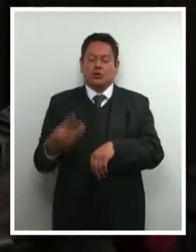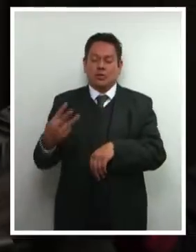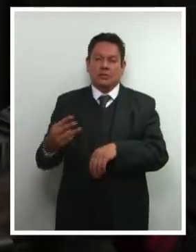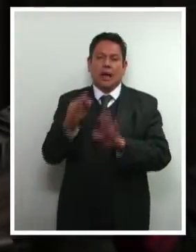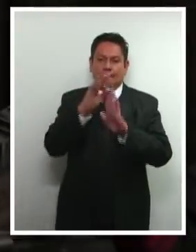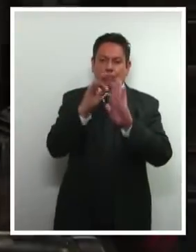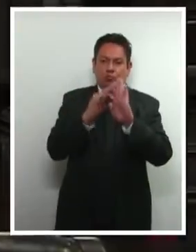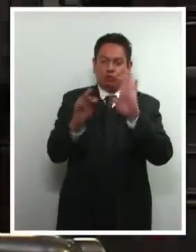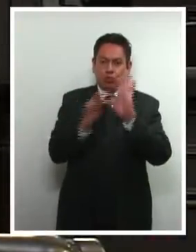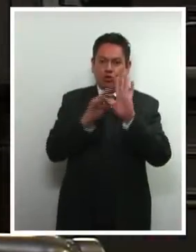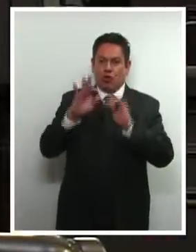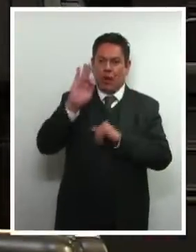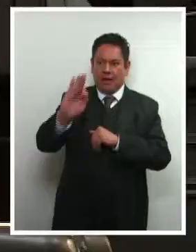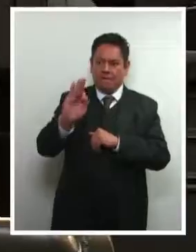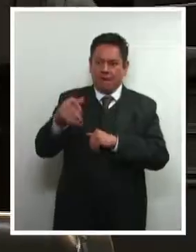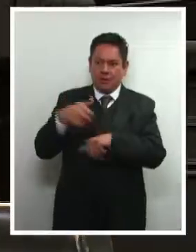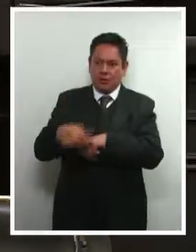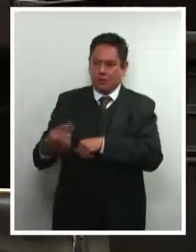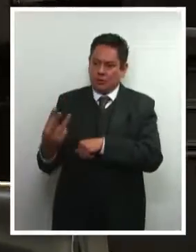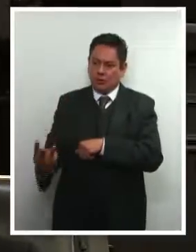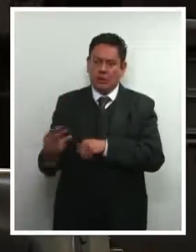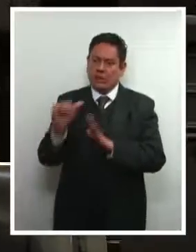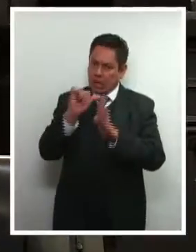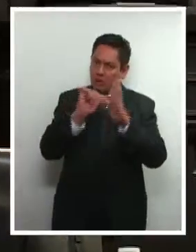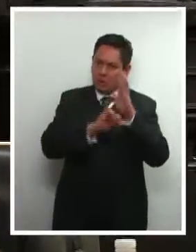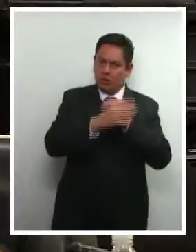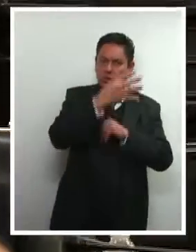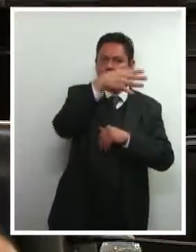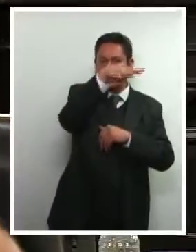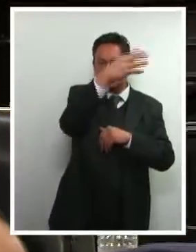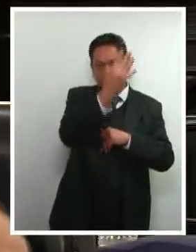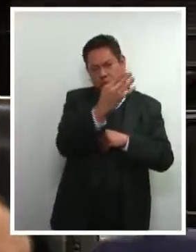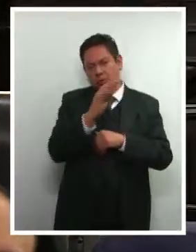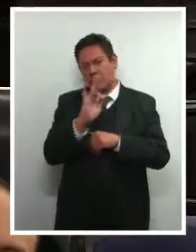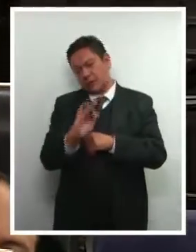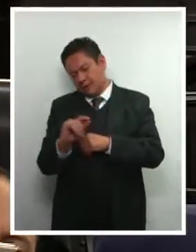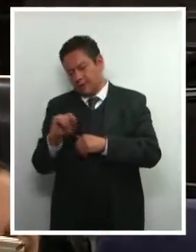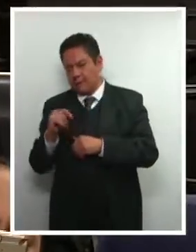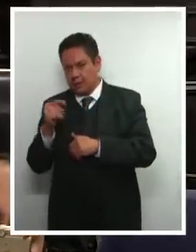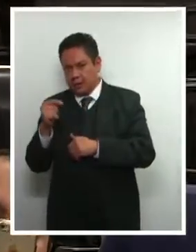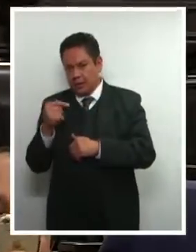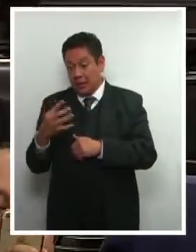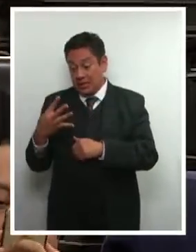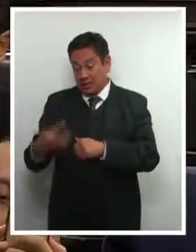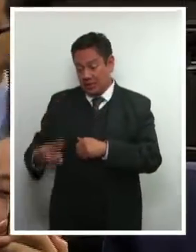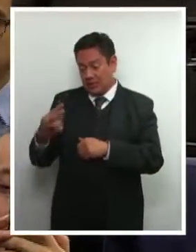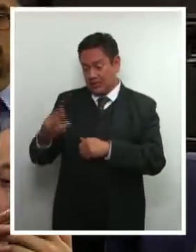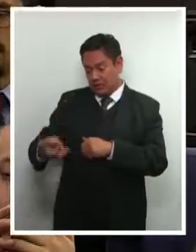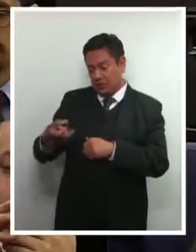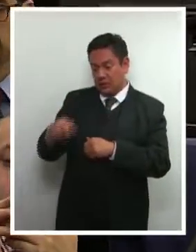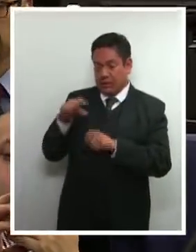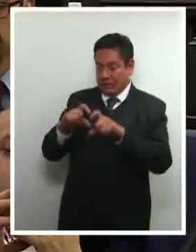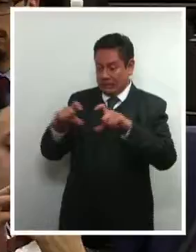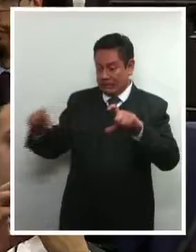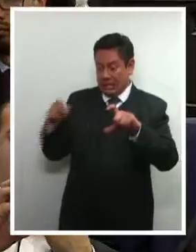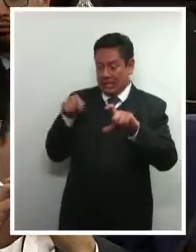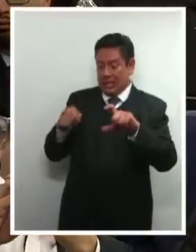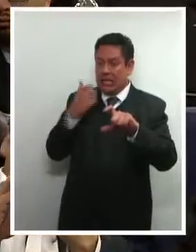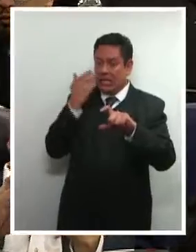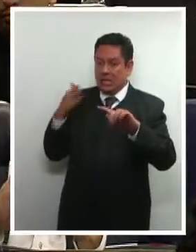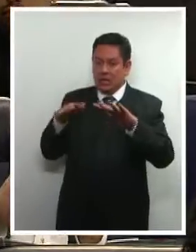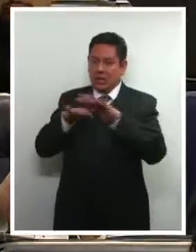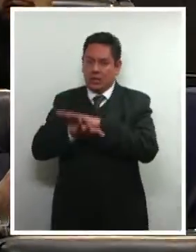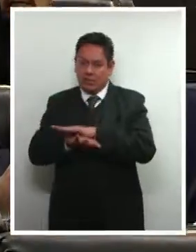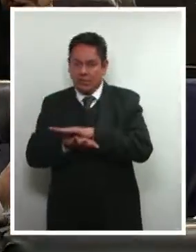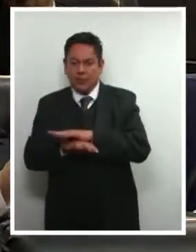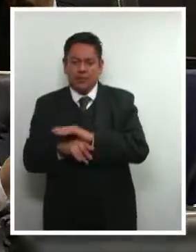apartado F de este artículo 14, para modificarlo de la siguiente manera, que se cambie de